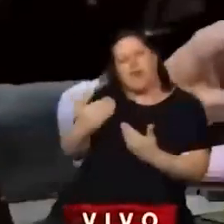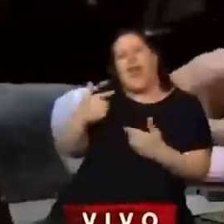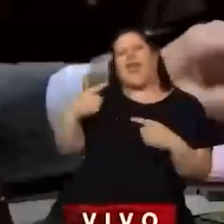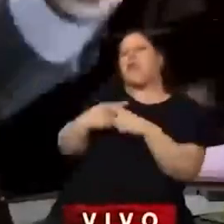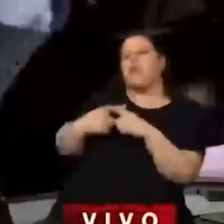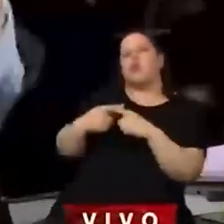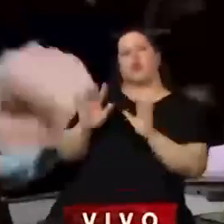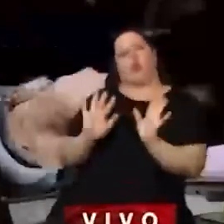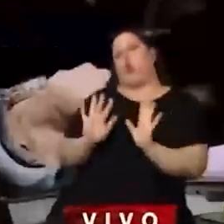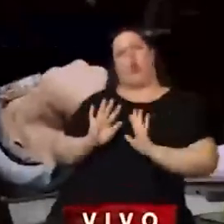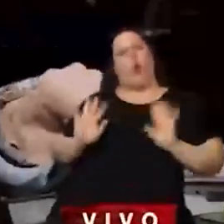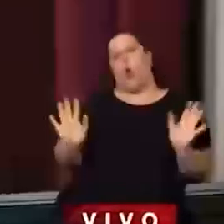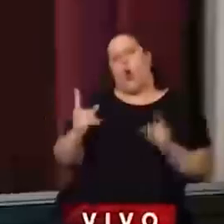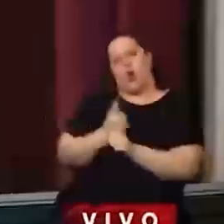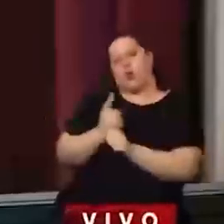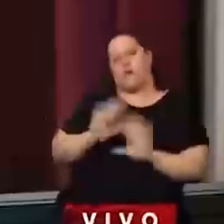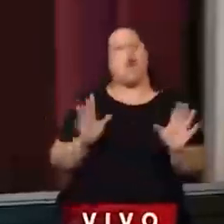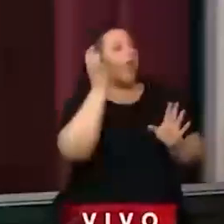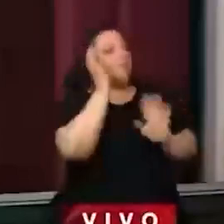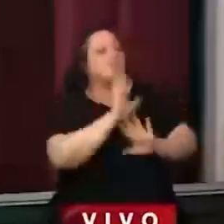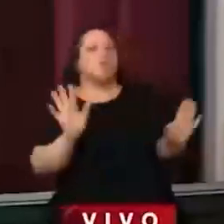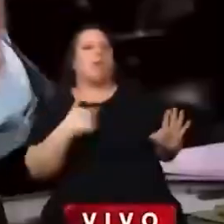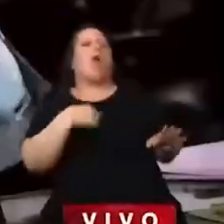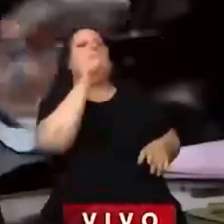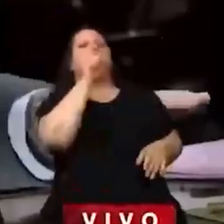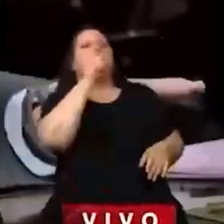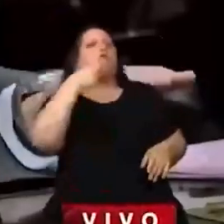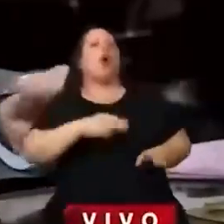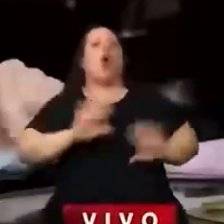de Bonafini. No, yo voy a contar otra homenajes. Parte de Bonafini. Córteme el micrófono si quiere, yo voy a seguir hablando.